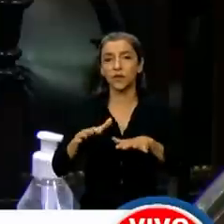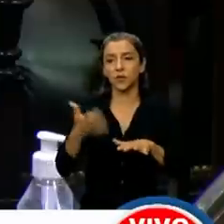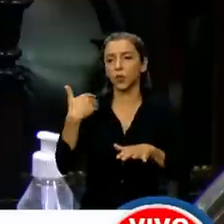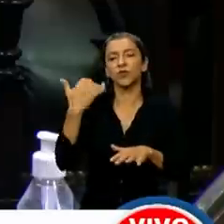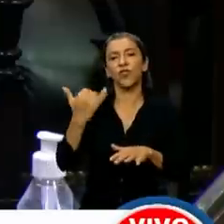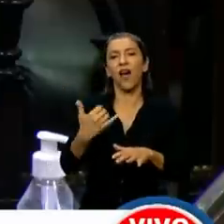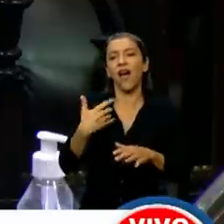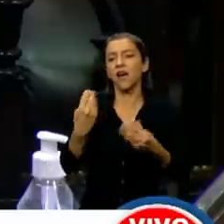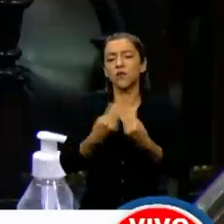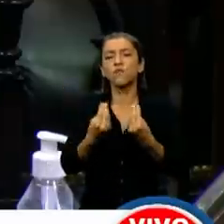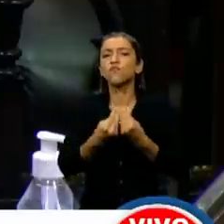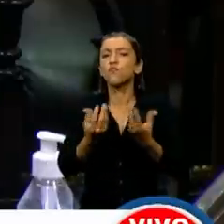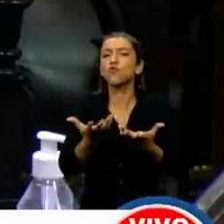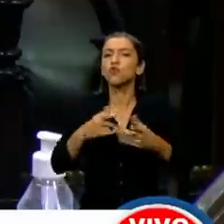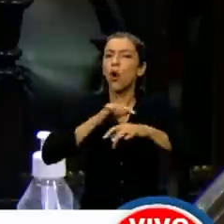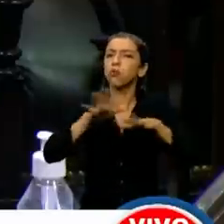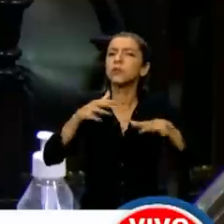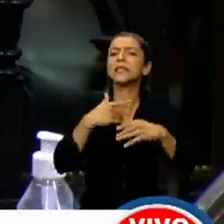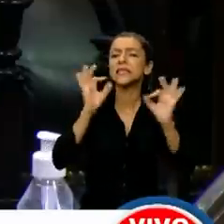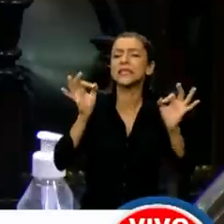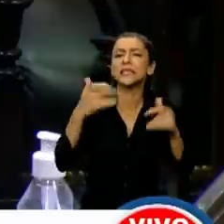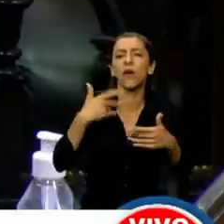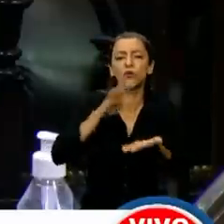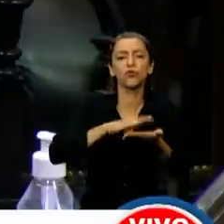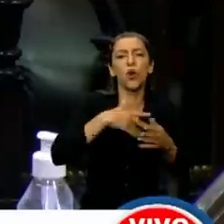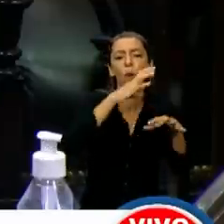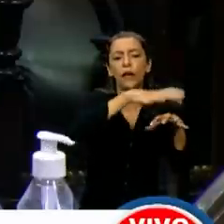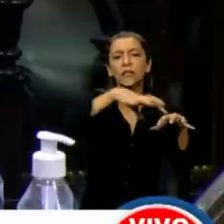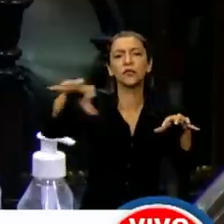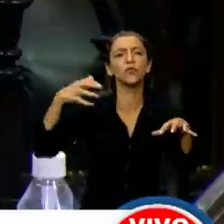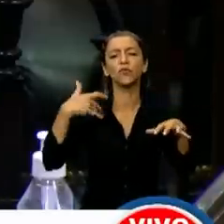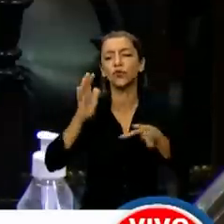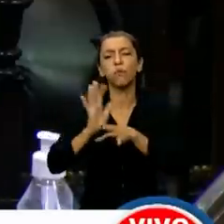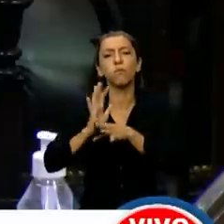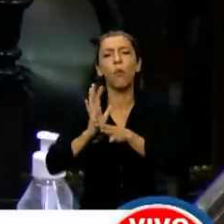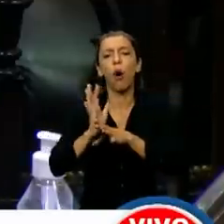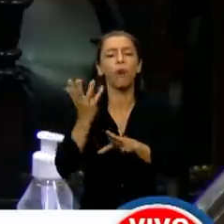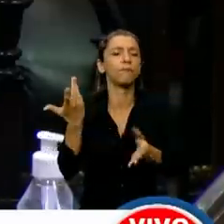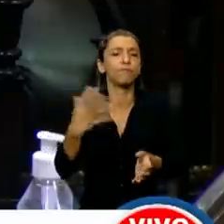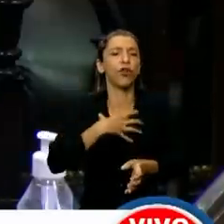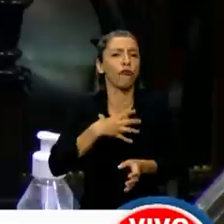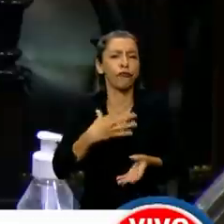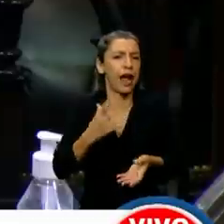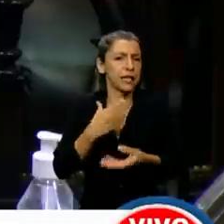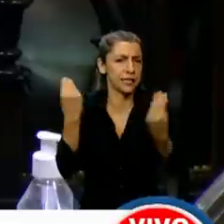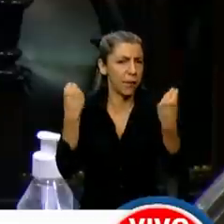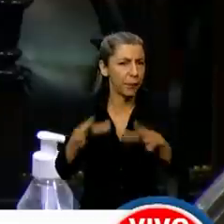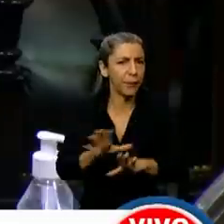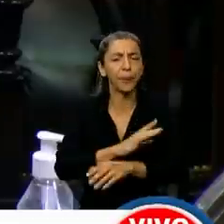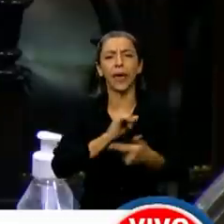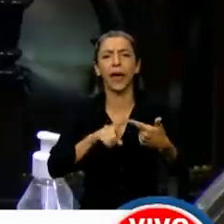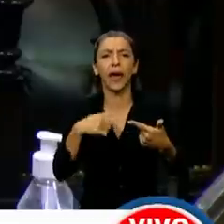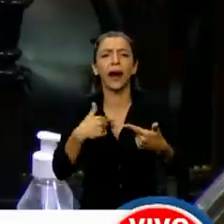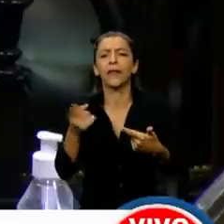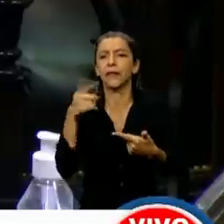pérdida de prestigio institucional y regímenes de alta inflación por lo tanto que si queremos recuperar prestigio para la política tenemos que